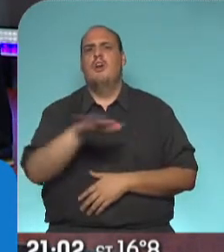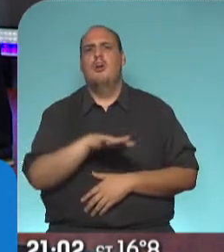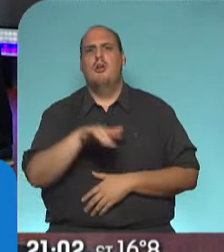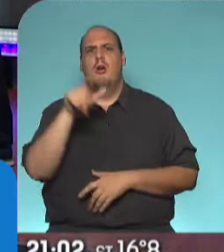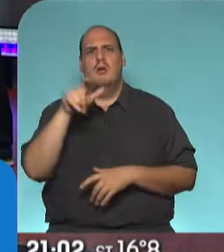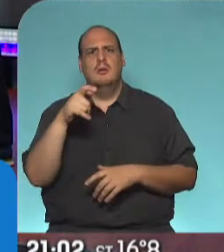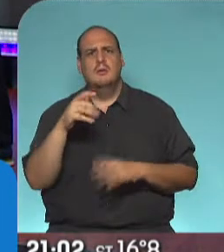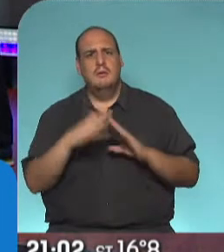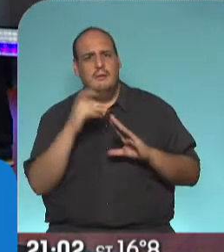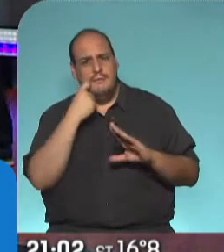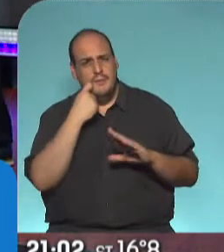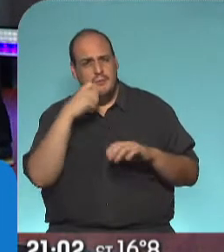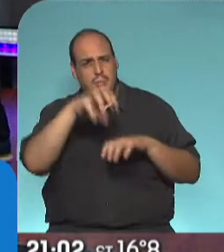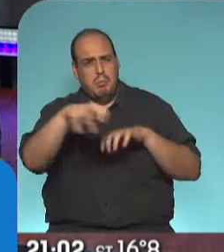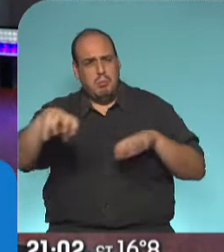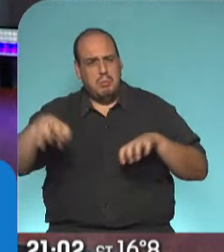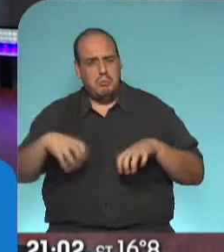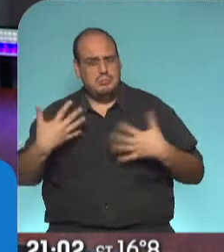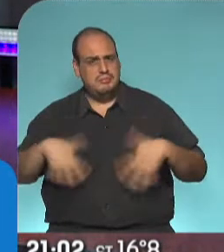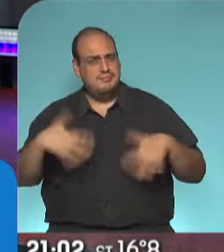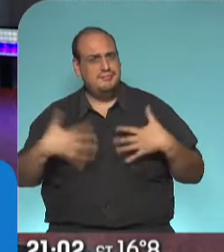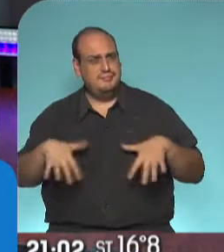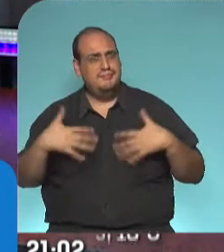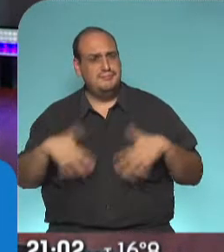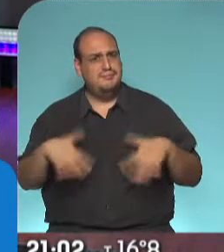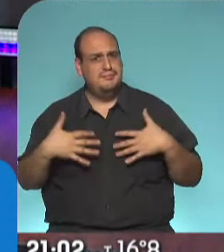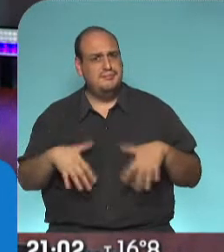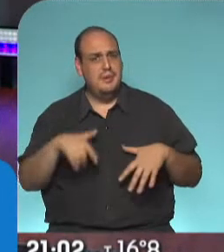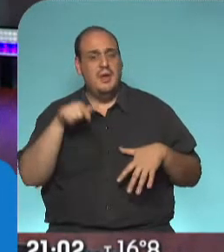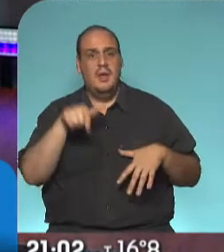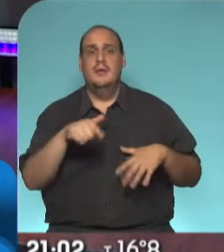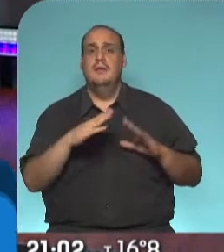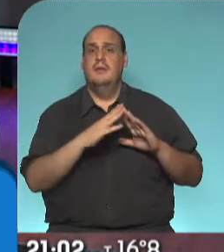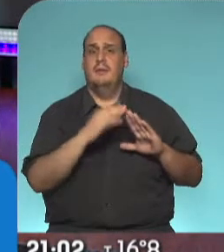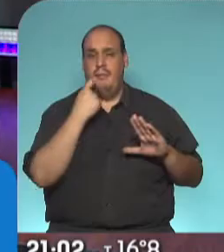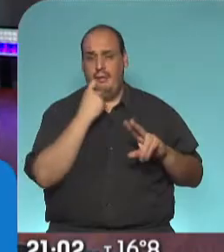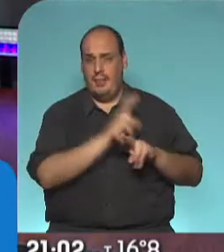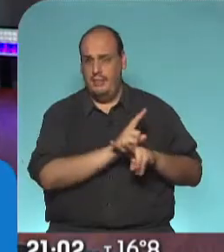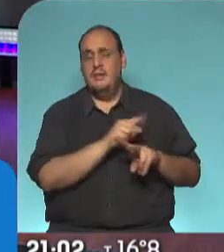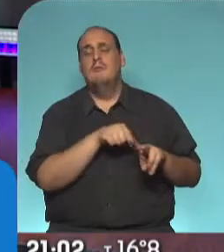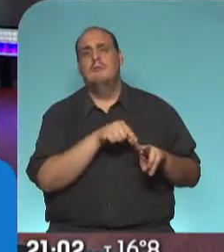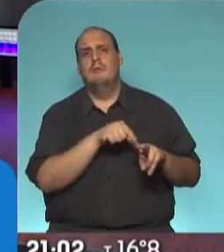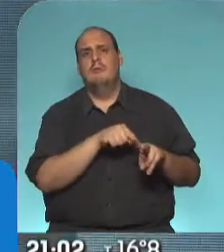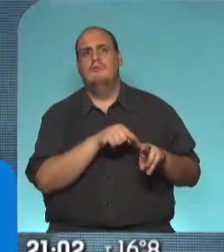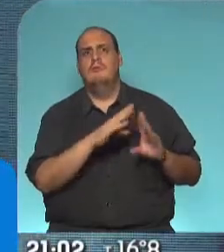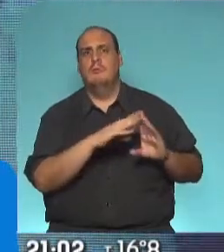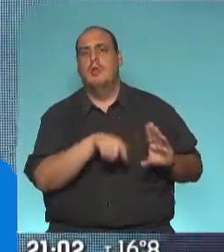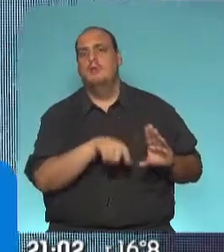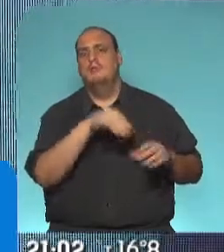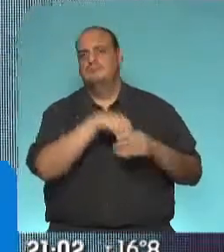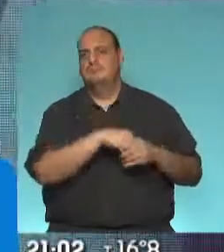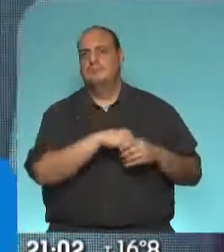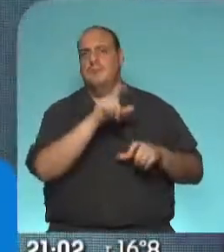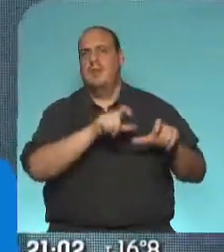de geriátricos. ¿Sí? Y fue uno de los casos donde aparecen en un geriátrico, claro, en un geriátrico puntual de Flores hubo 30 casos y